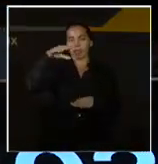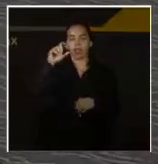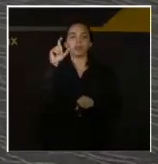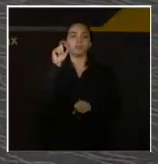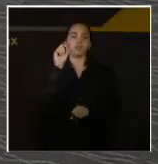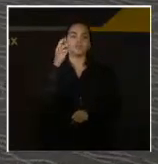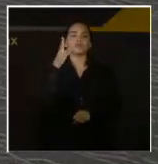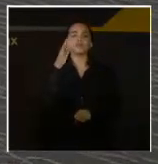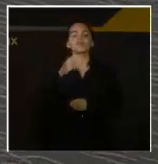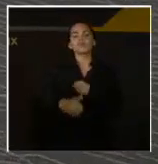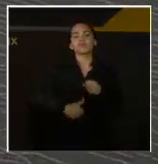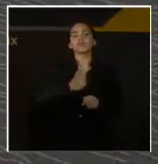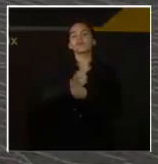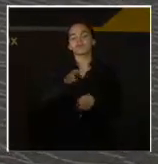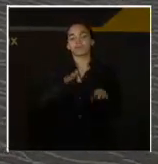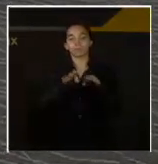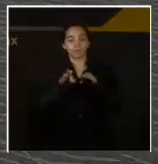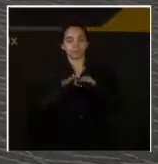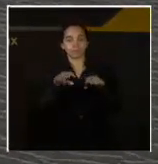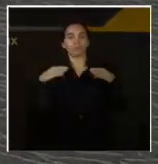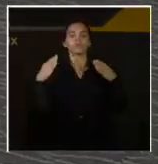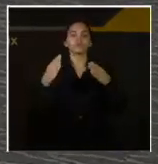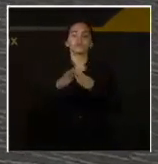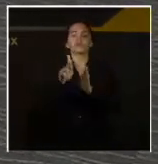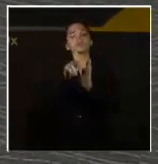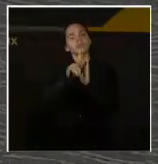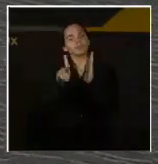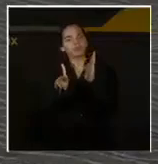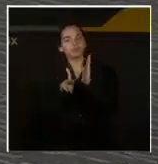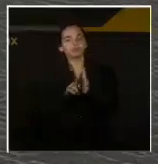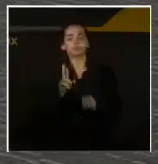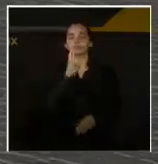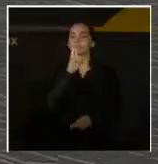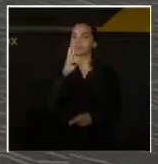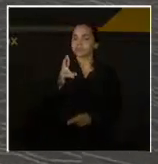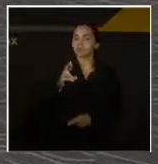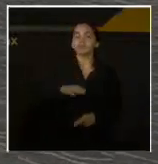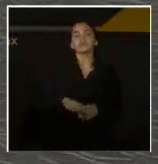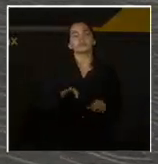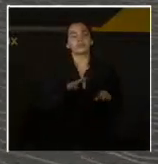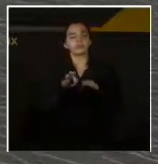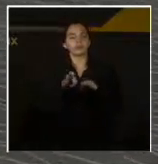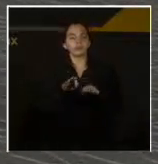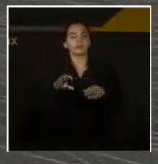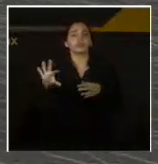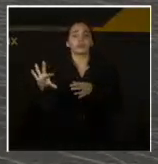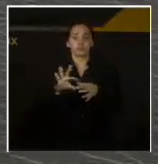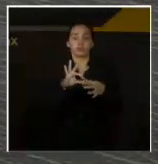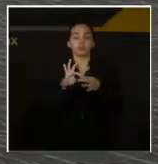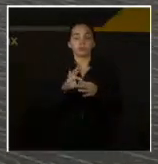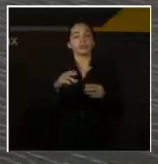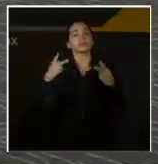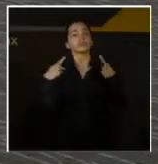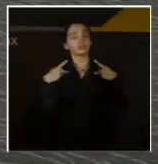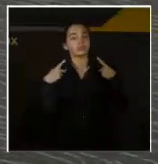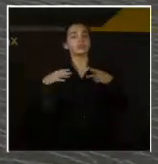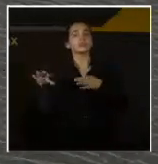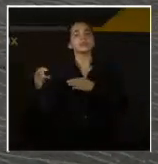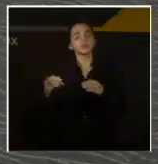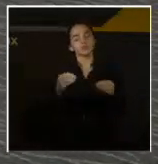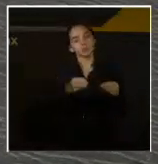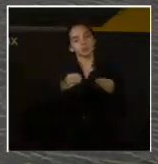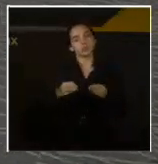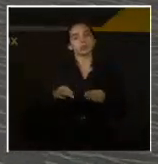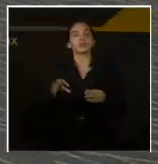años de experiencia y de trabajo en proyectos, en soluciones, en trabajo, intervención en la comunidad.